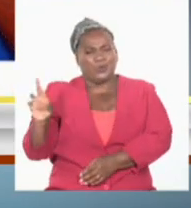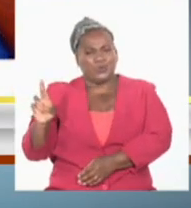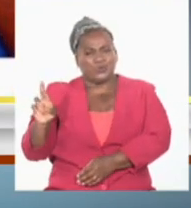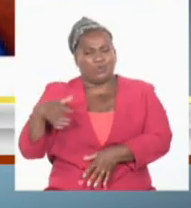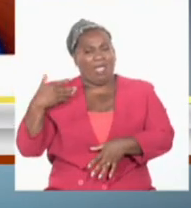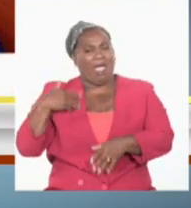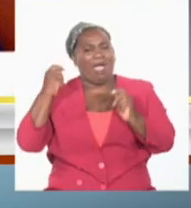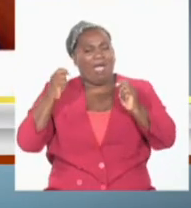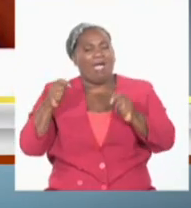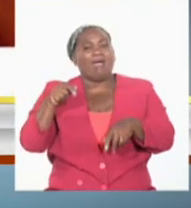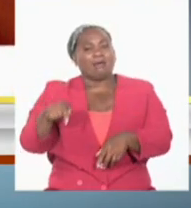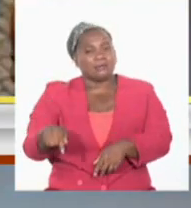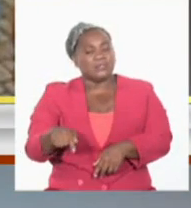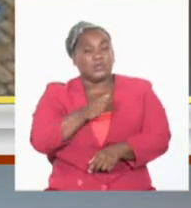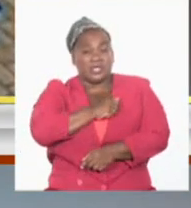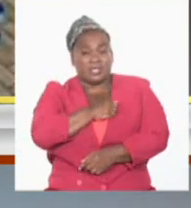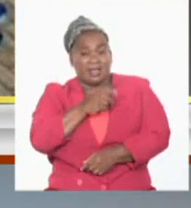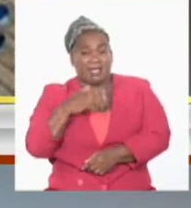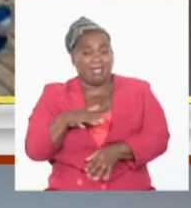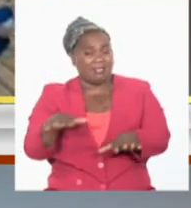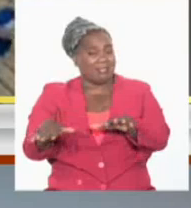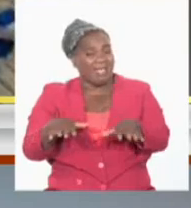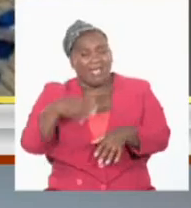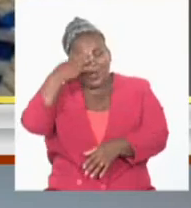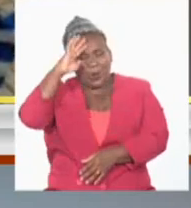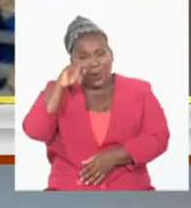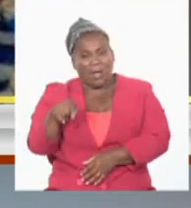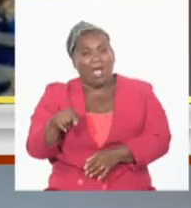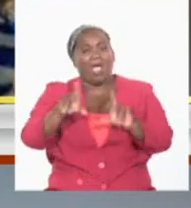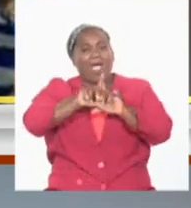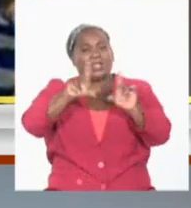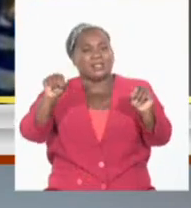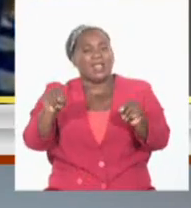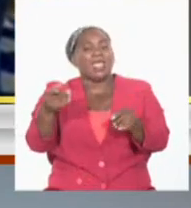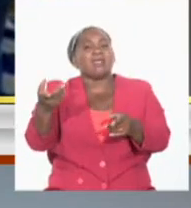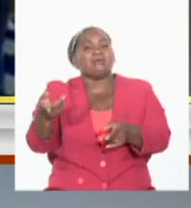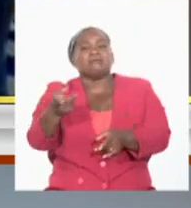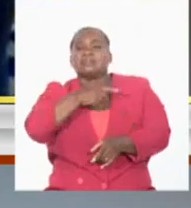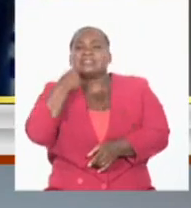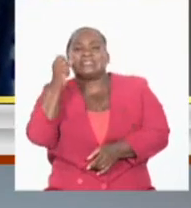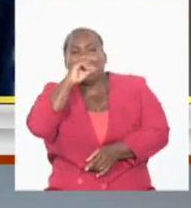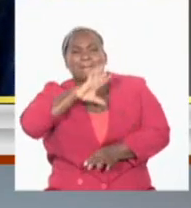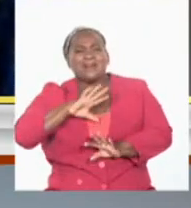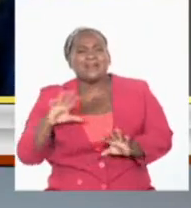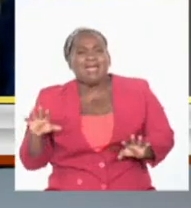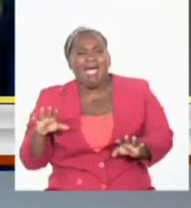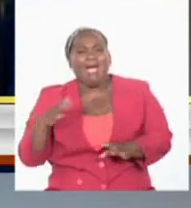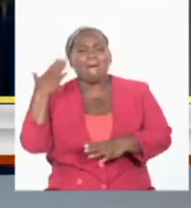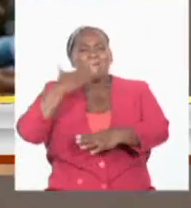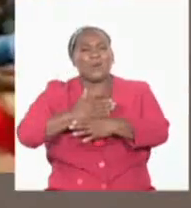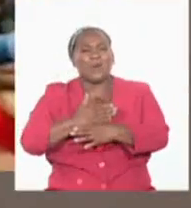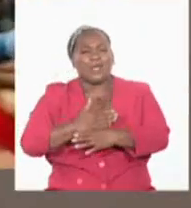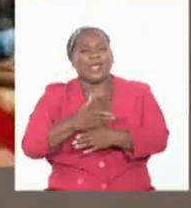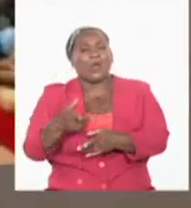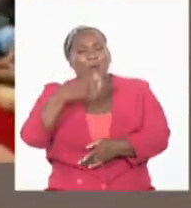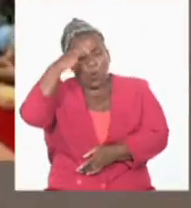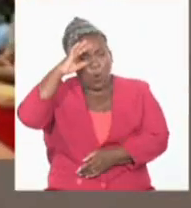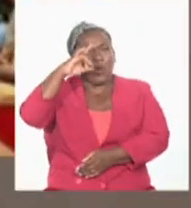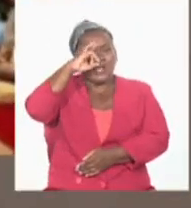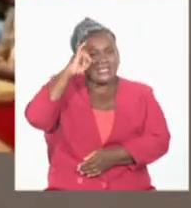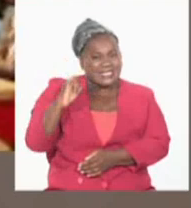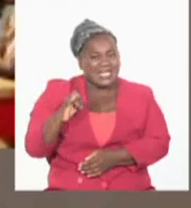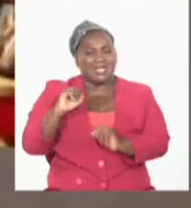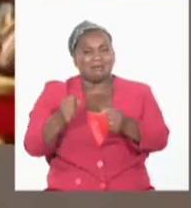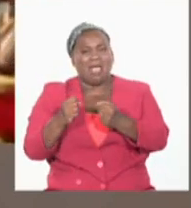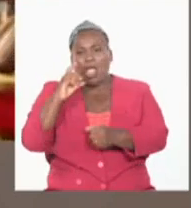intentos desestabilizadores. Con carteles y consignas como bajo el bloqueo, Cuba sí, yanquis no, los manifestantes exigieron el cese del